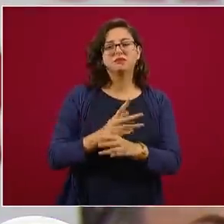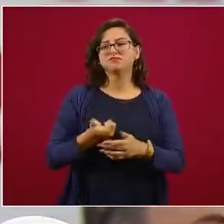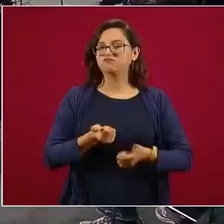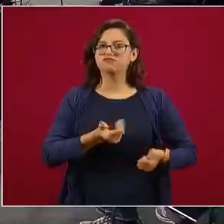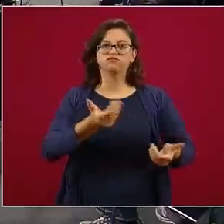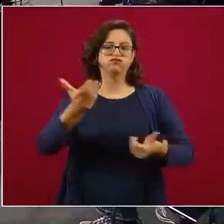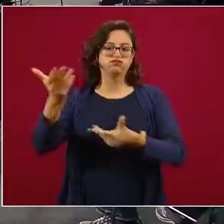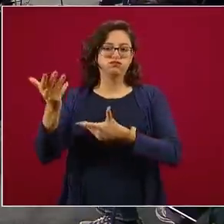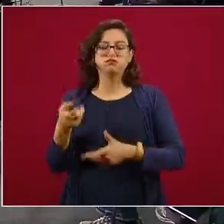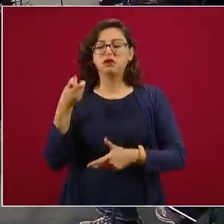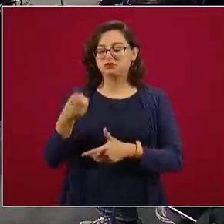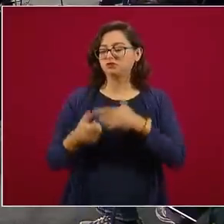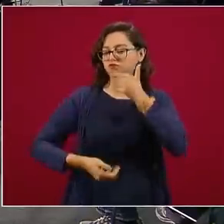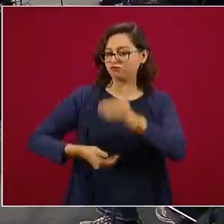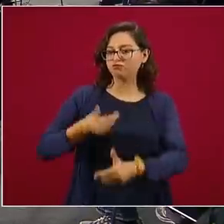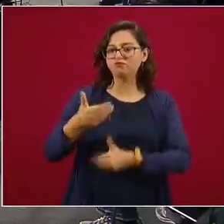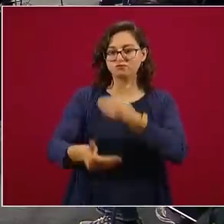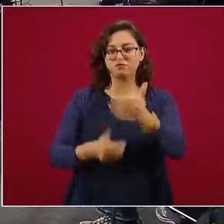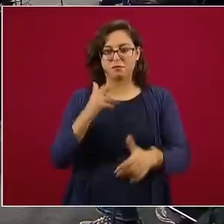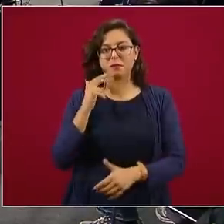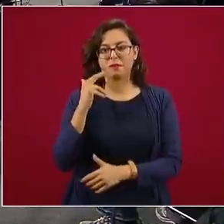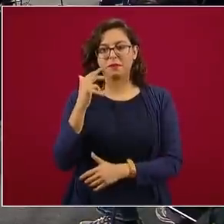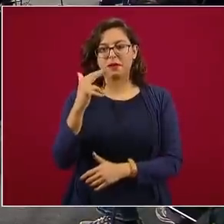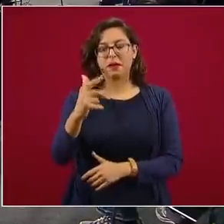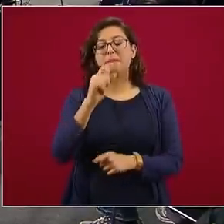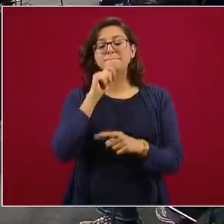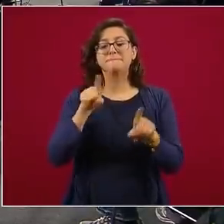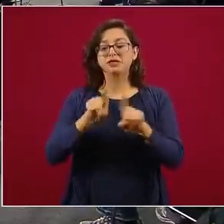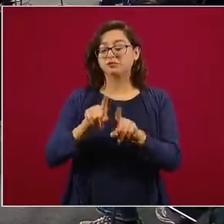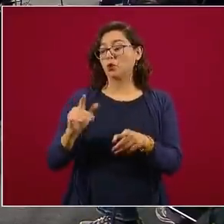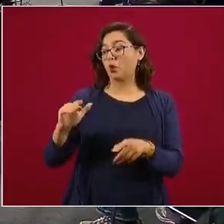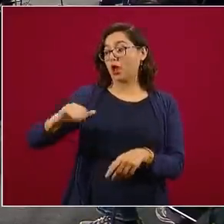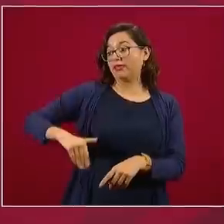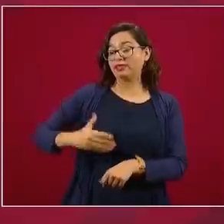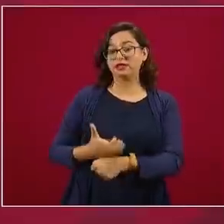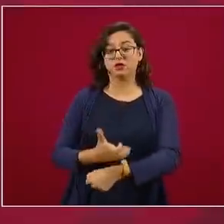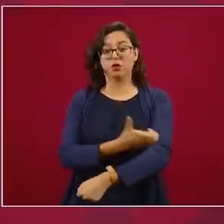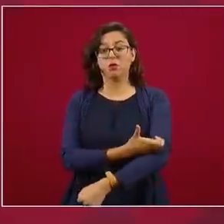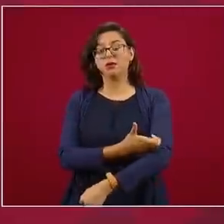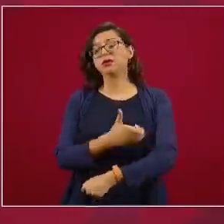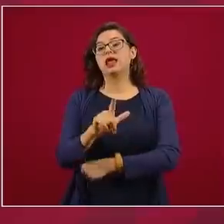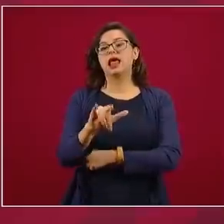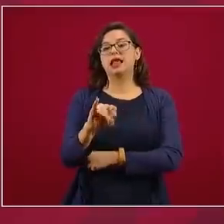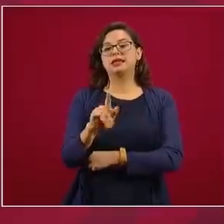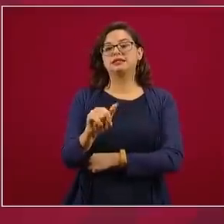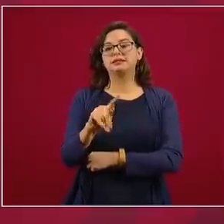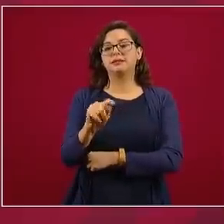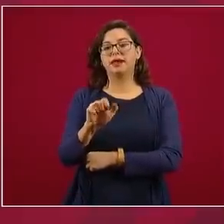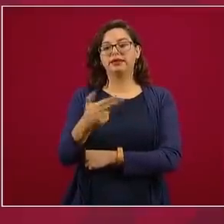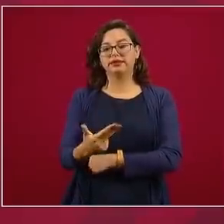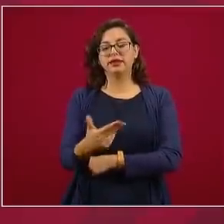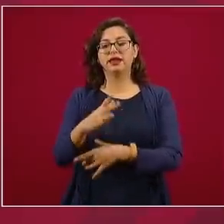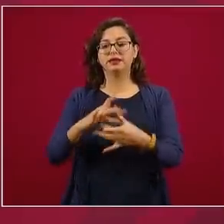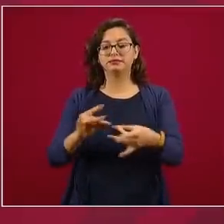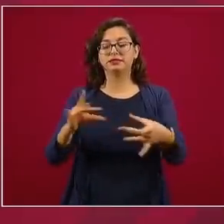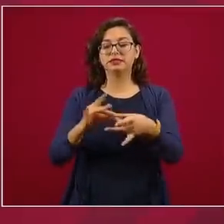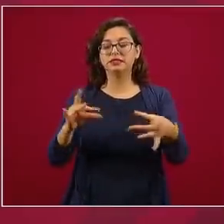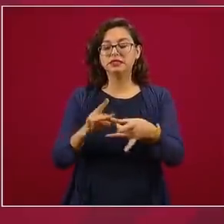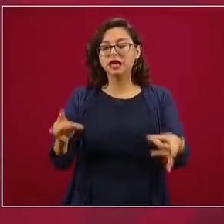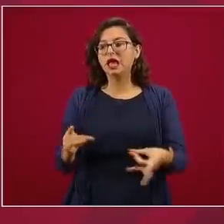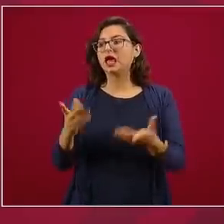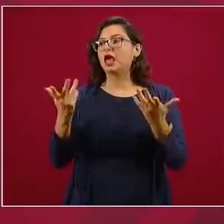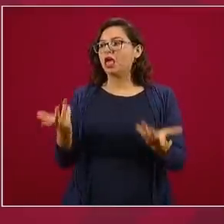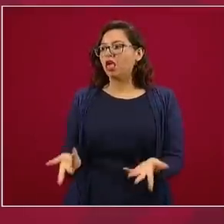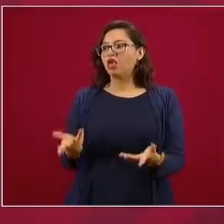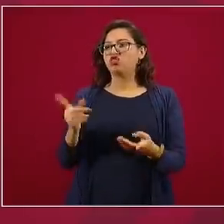avanzar en esa agenda y, como le comentaba a la compañera Lisbeth Hernández, los específicos técnicos de dónde se distribuye,